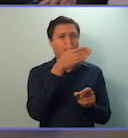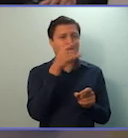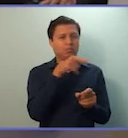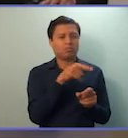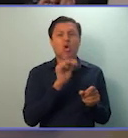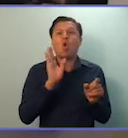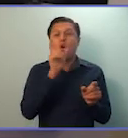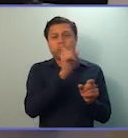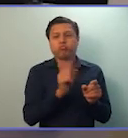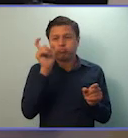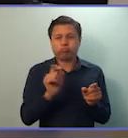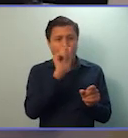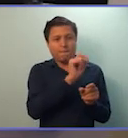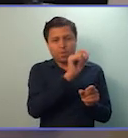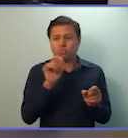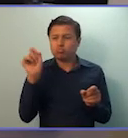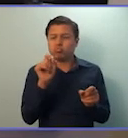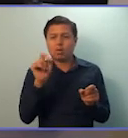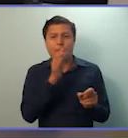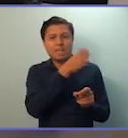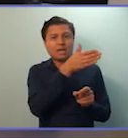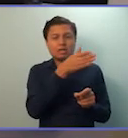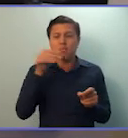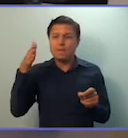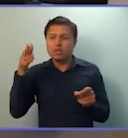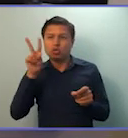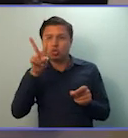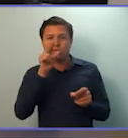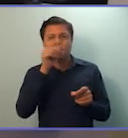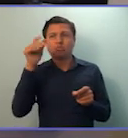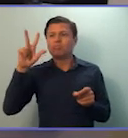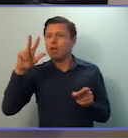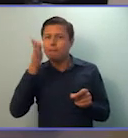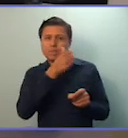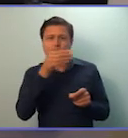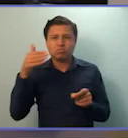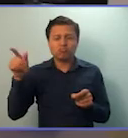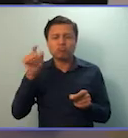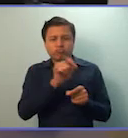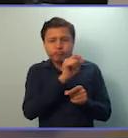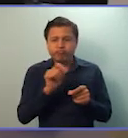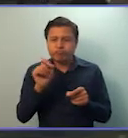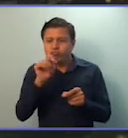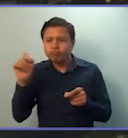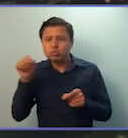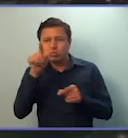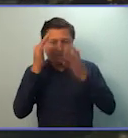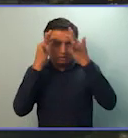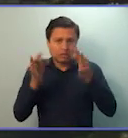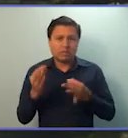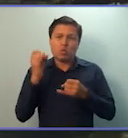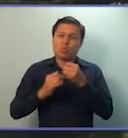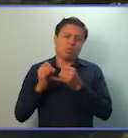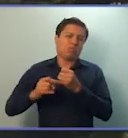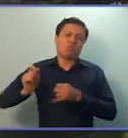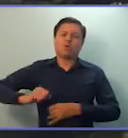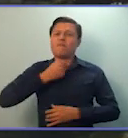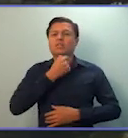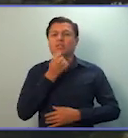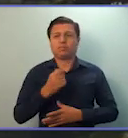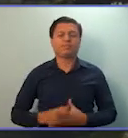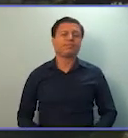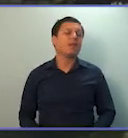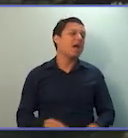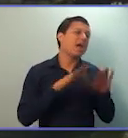muchas gracias por haber concurrido hasta este segundo programa de cita electoral nosotros queremos contarles a ustedes también para que nos acompañen al próximo programa